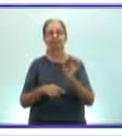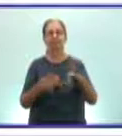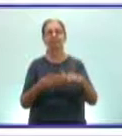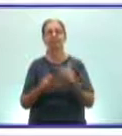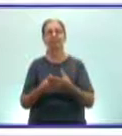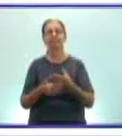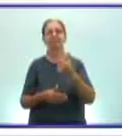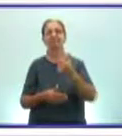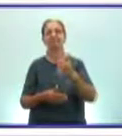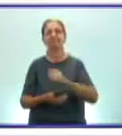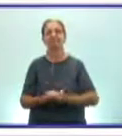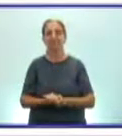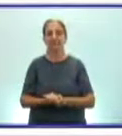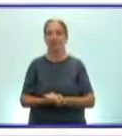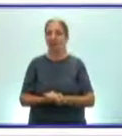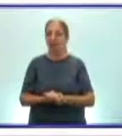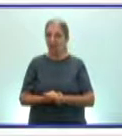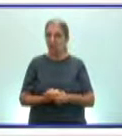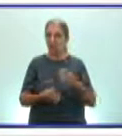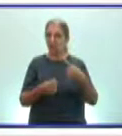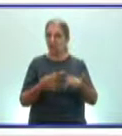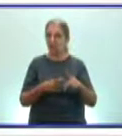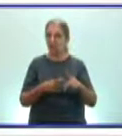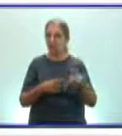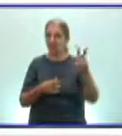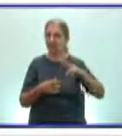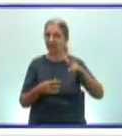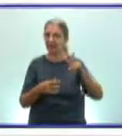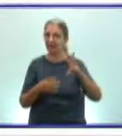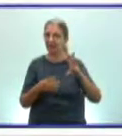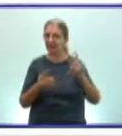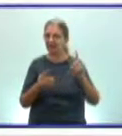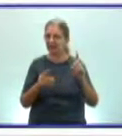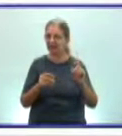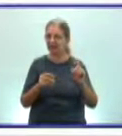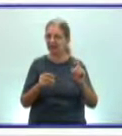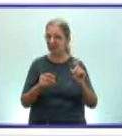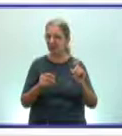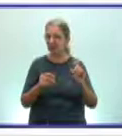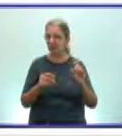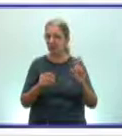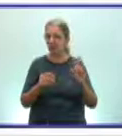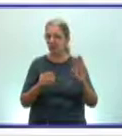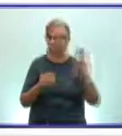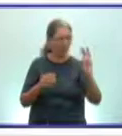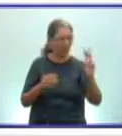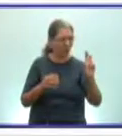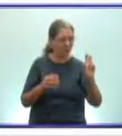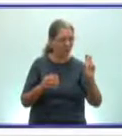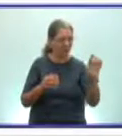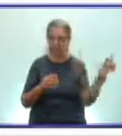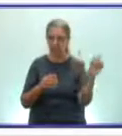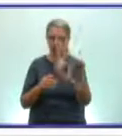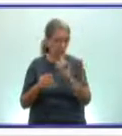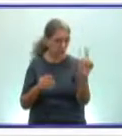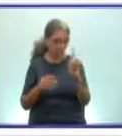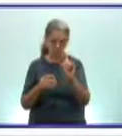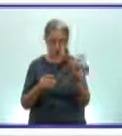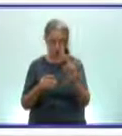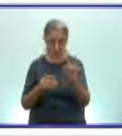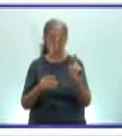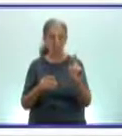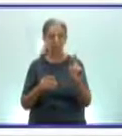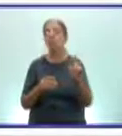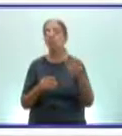proposición. ¿Y la variable estadística es cualitativa? Claro que no, es cuantitativa. Esta